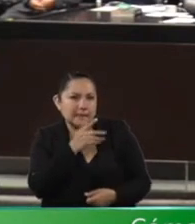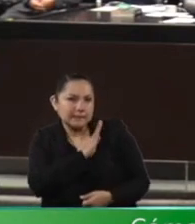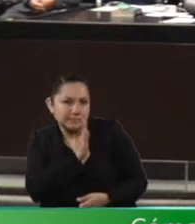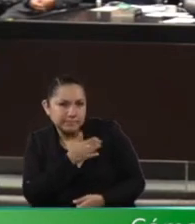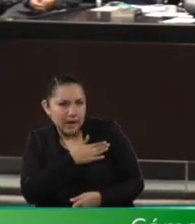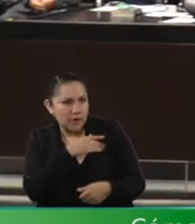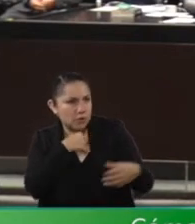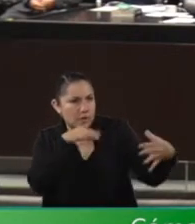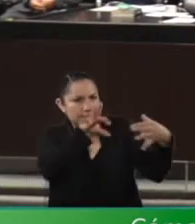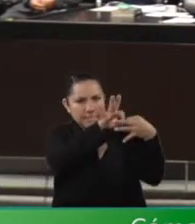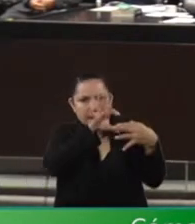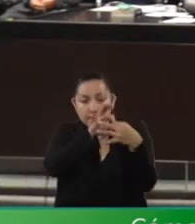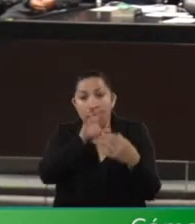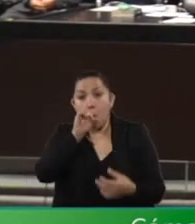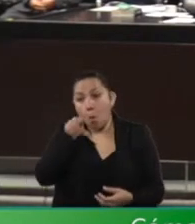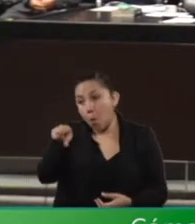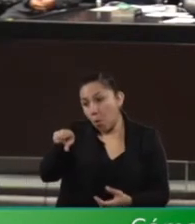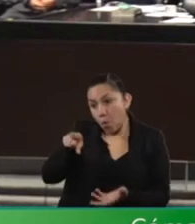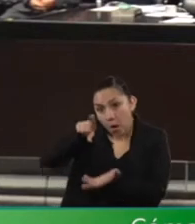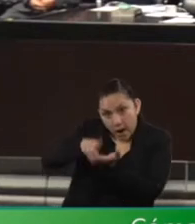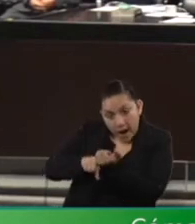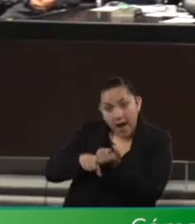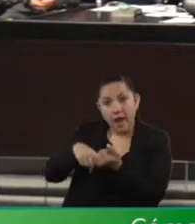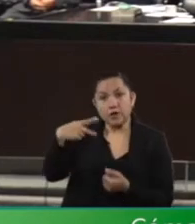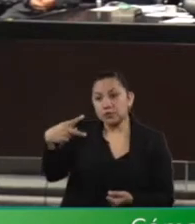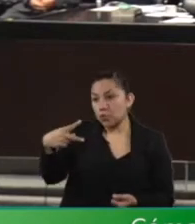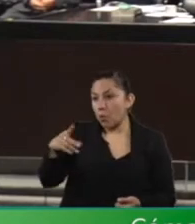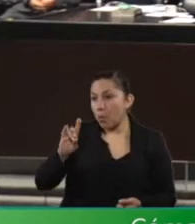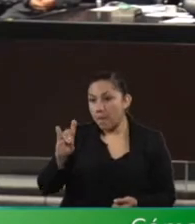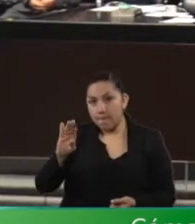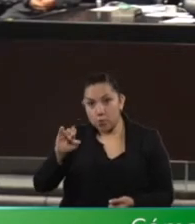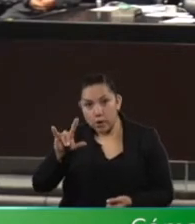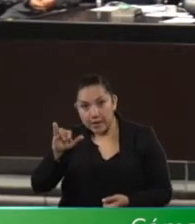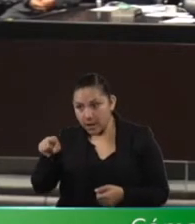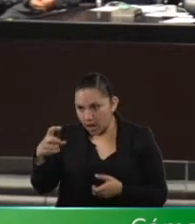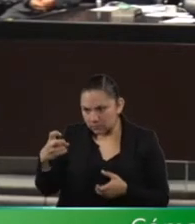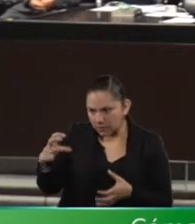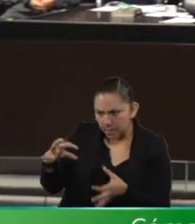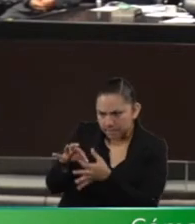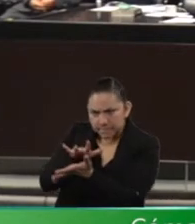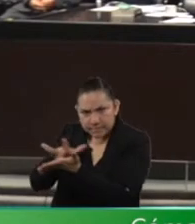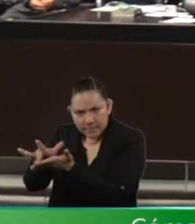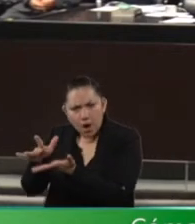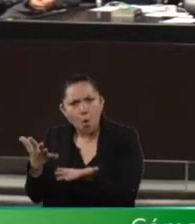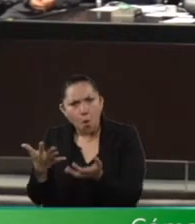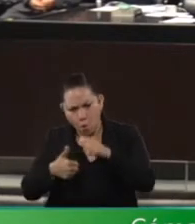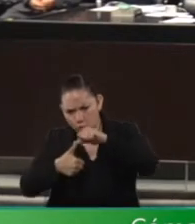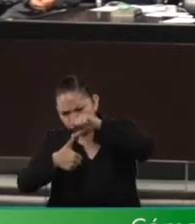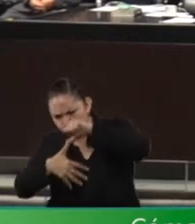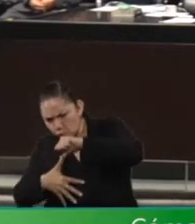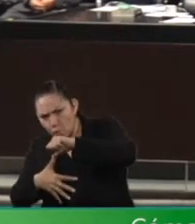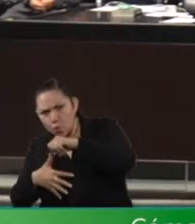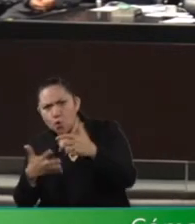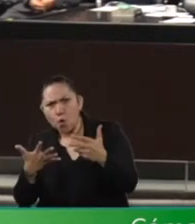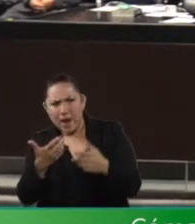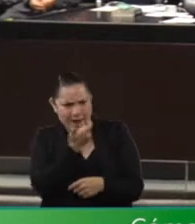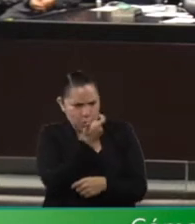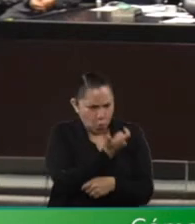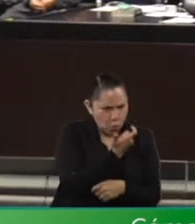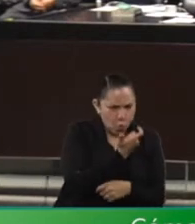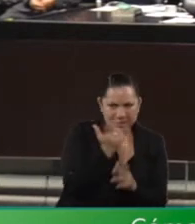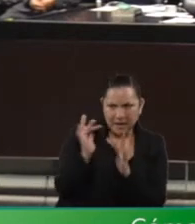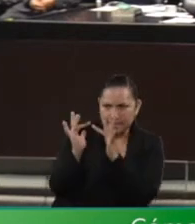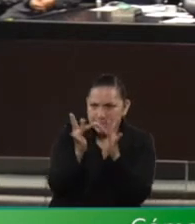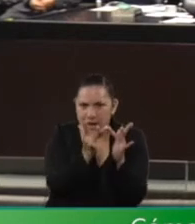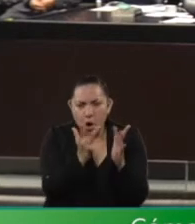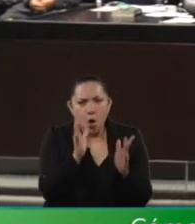ser decididamente de América del Norte y continuar la integración, no solamente económica, sino social y cultural, no tiene idea de qué